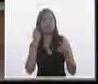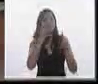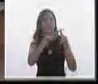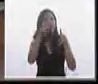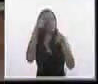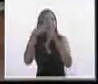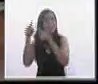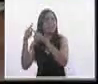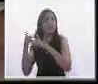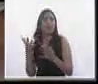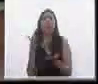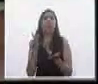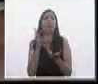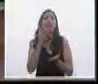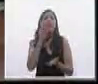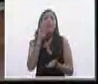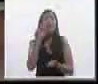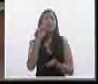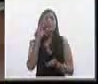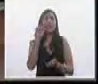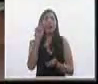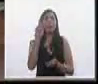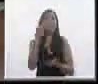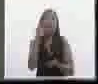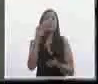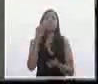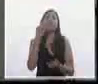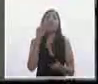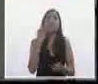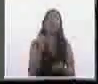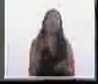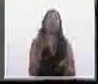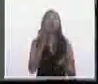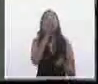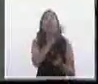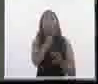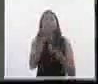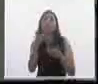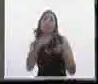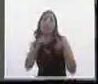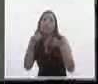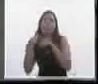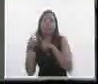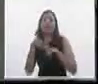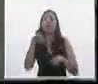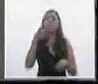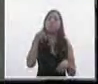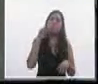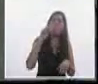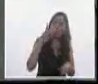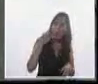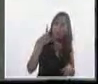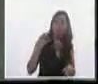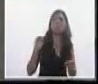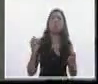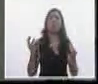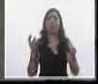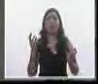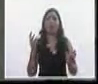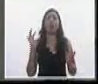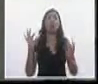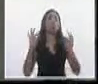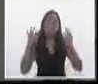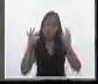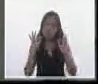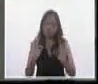maneras no discapacitados personas con capacidades diferentes minos válidos inválidos Cuáles son las palabras los términos